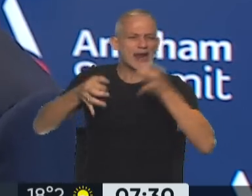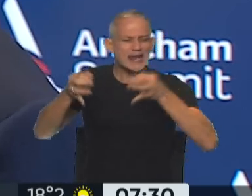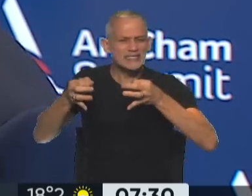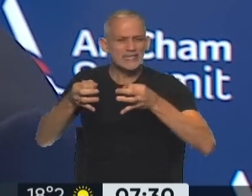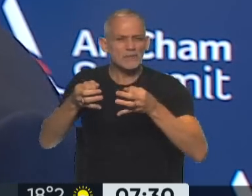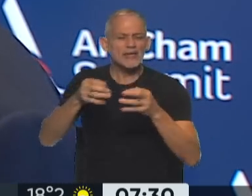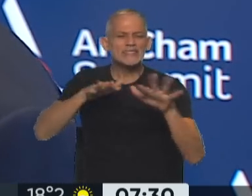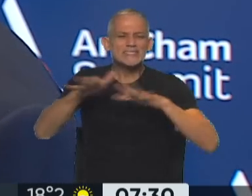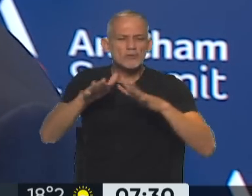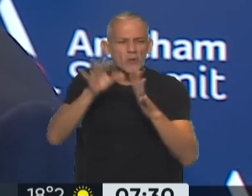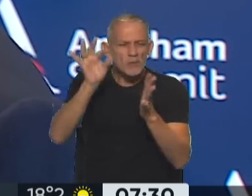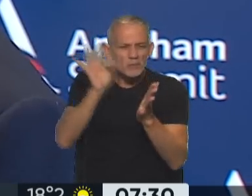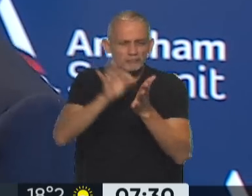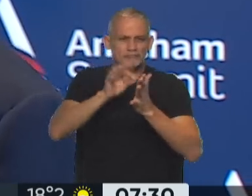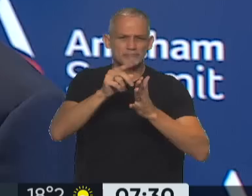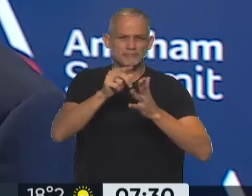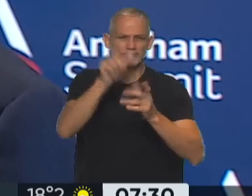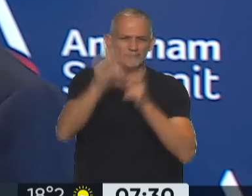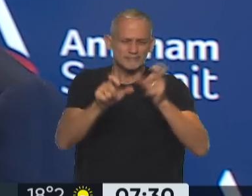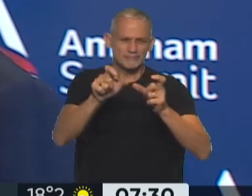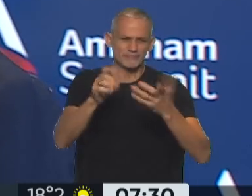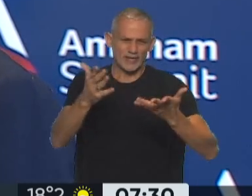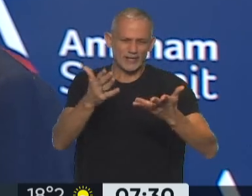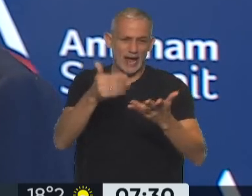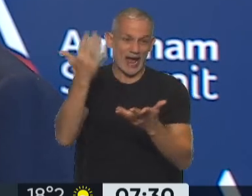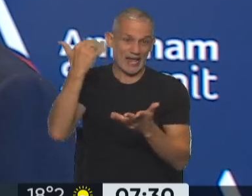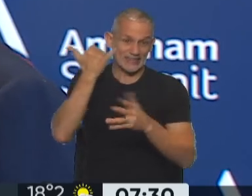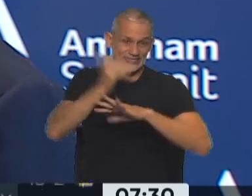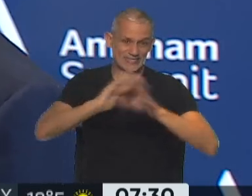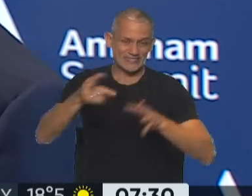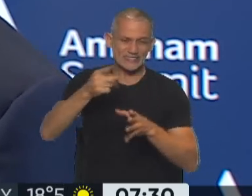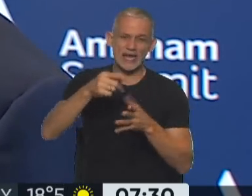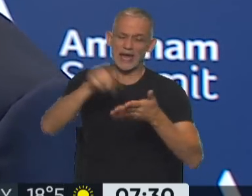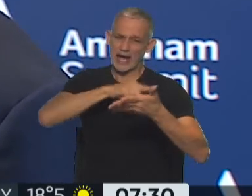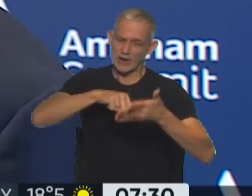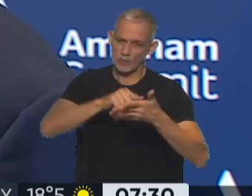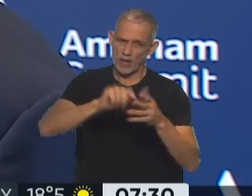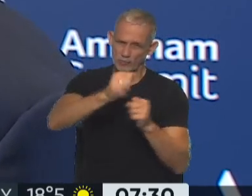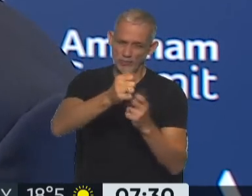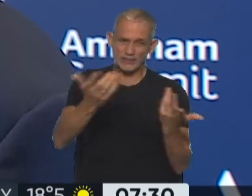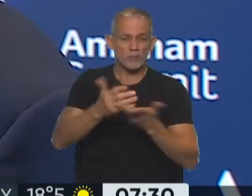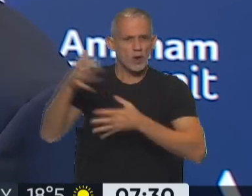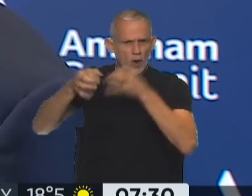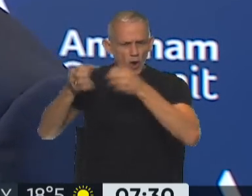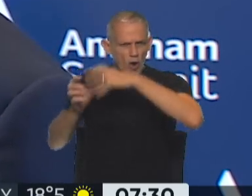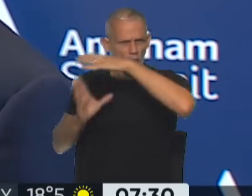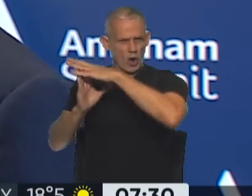la situación puntual de los candidatos que habían sido de alguna manera impugnados. Pero que la Suprema